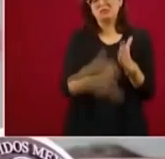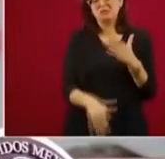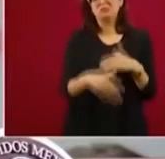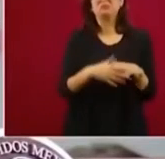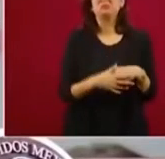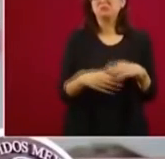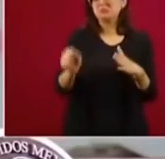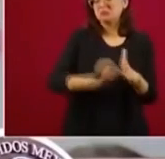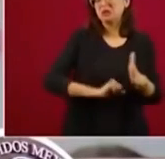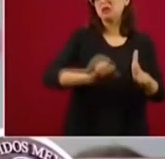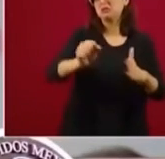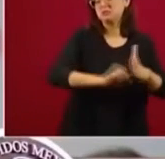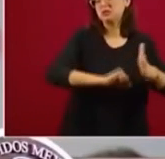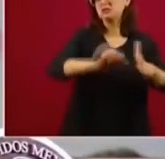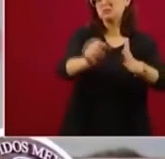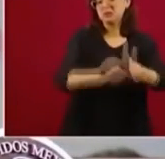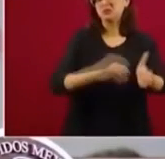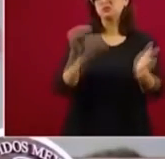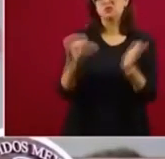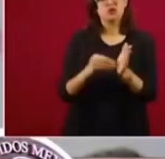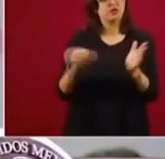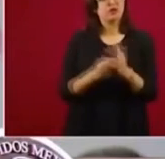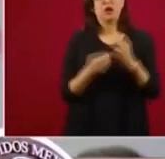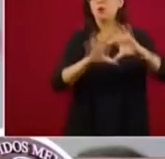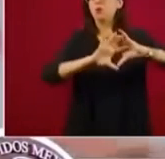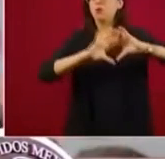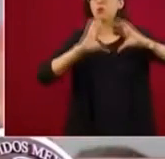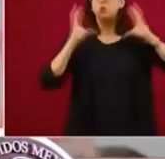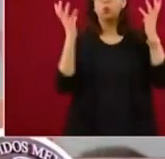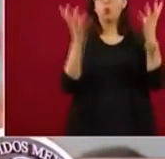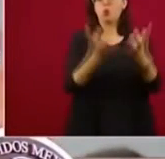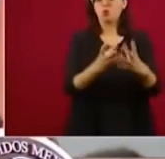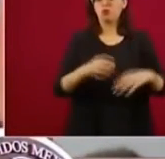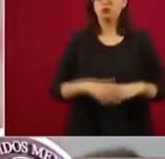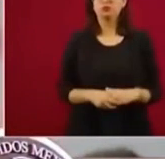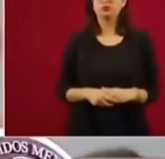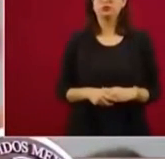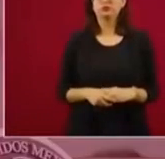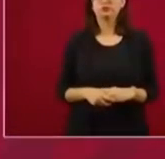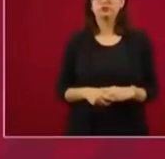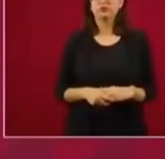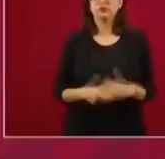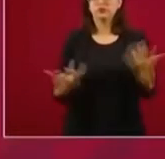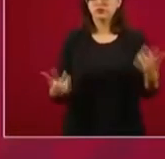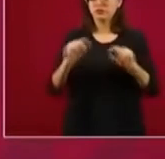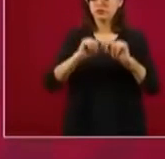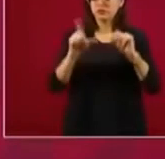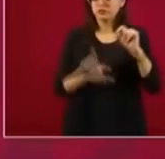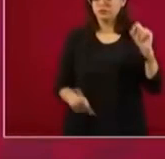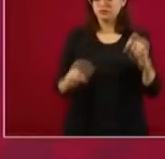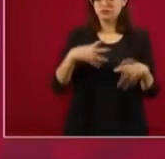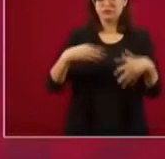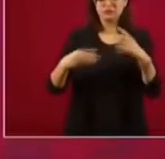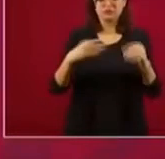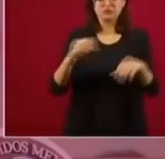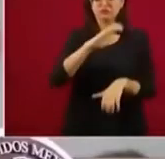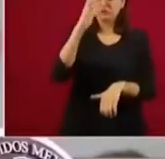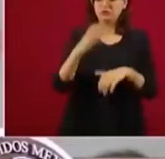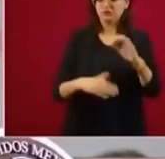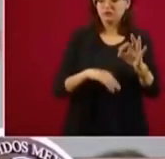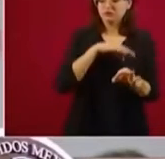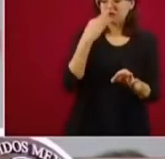equivocada, aunque chocamos con el pensar del presidente, ya que según él nunca falla y menos aún se